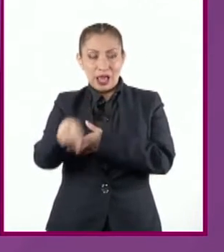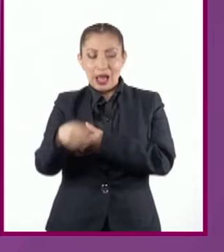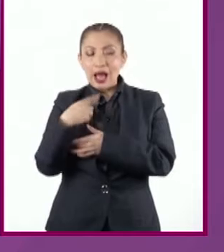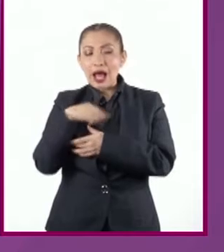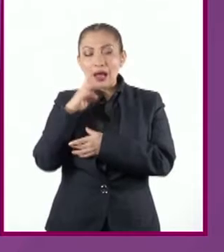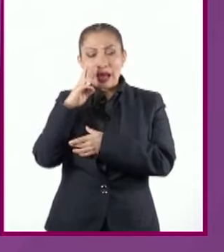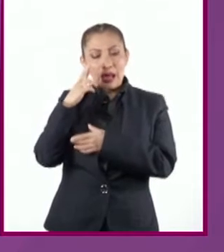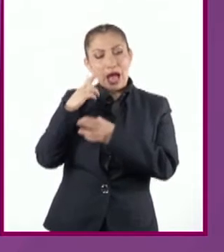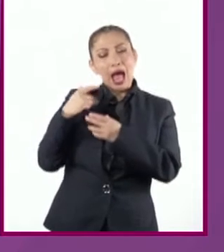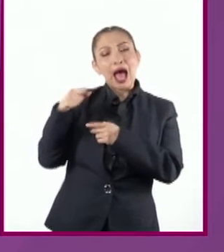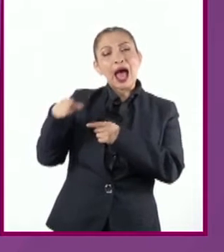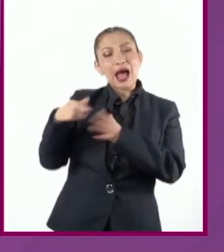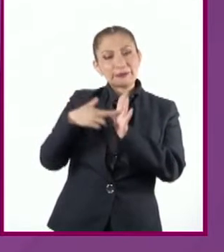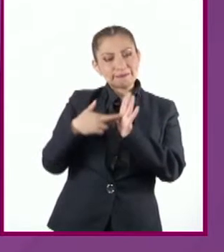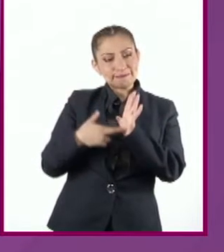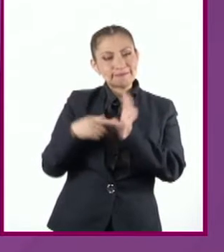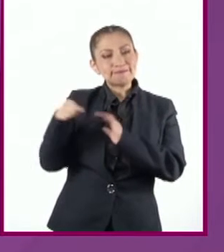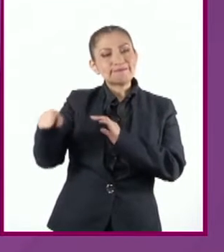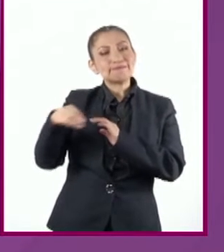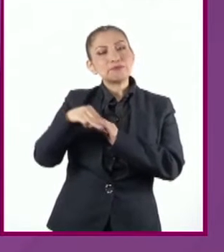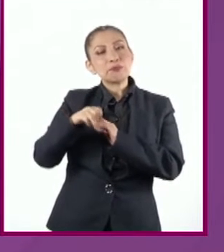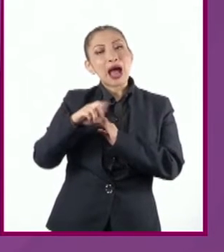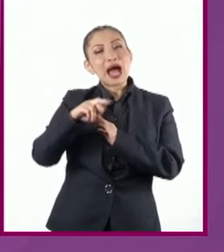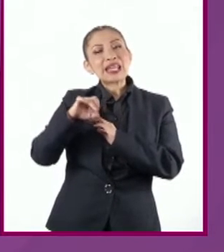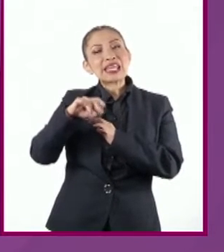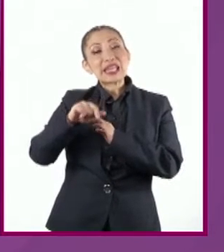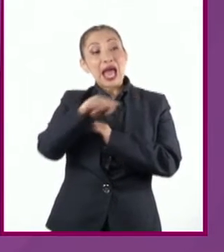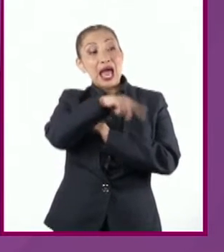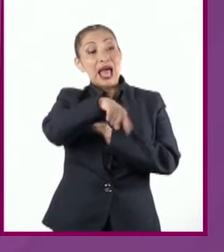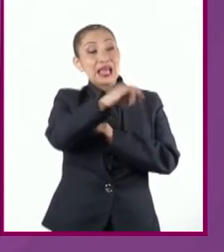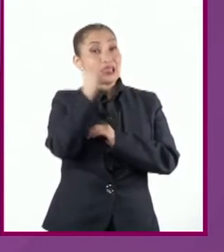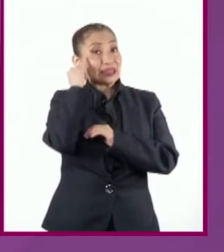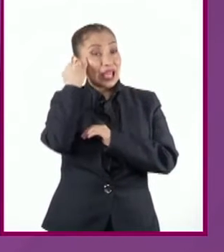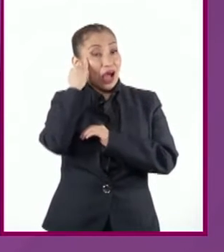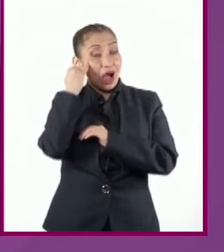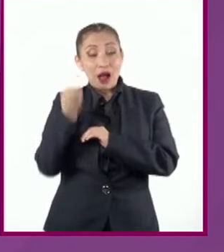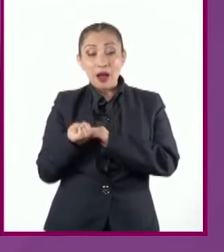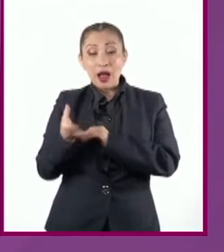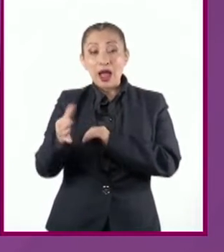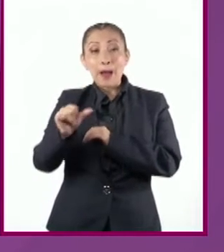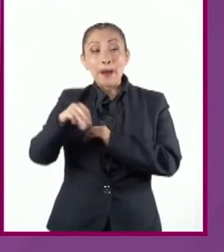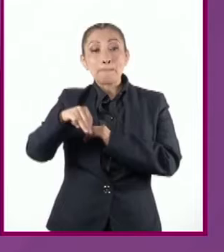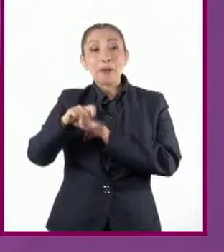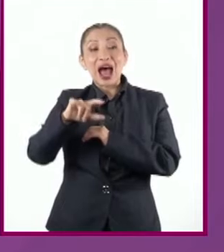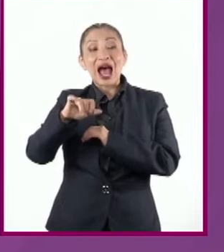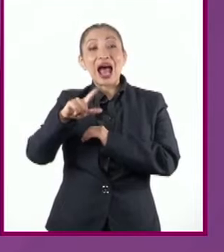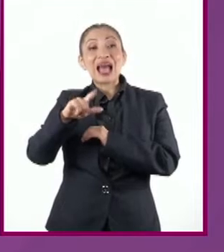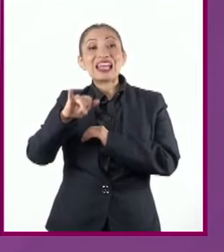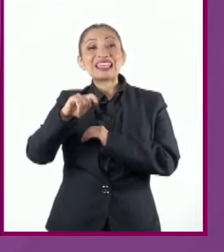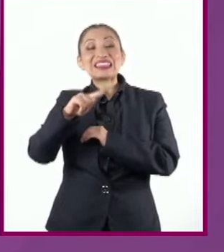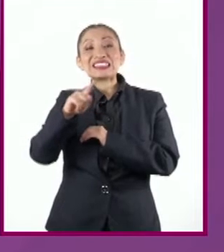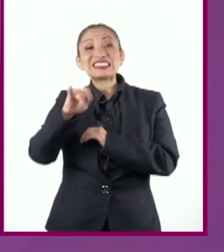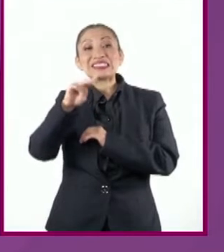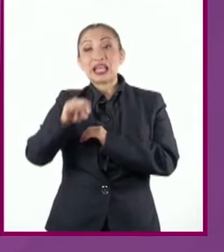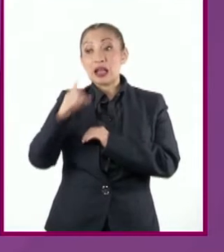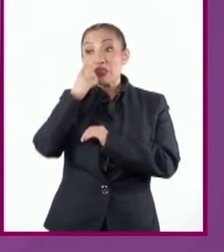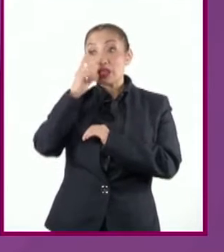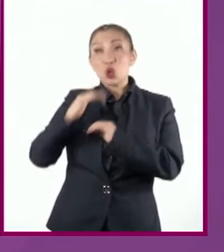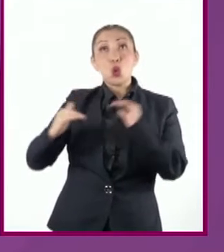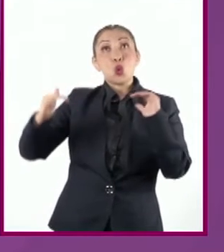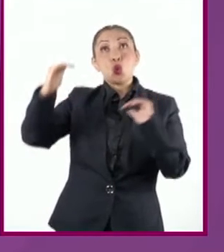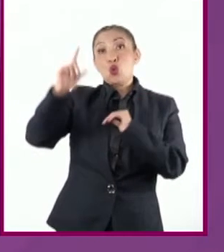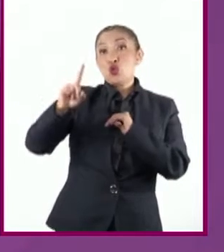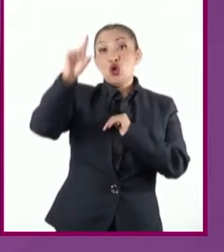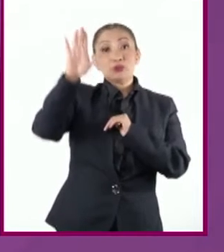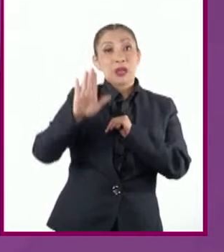hagamos relación de este principio de Marina, que por los naturales fue llamada Malintzin y tenida por diosa en grado